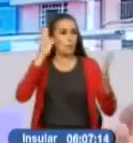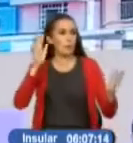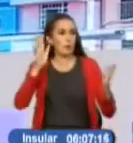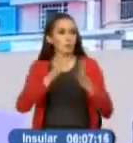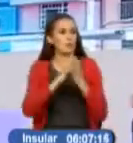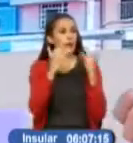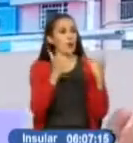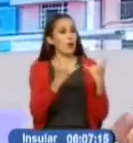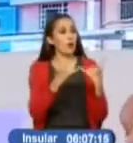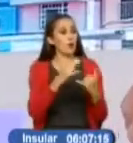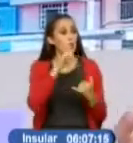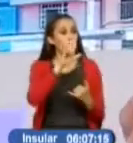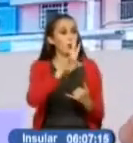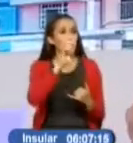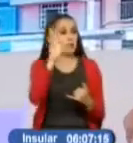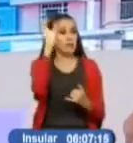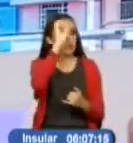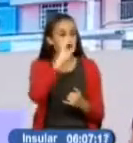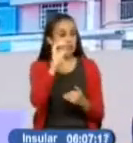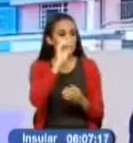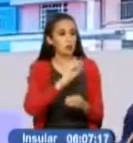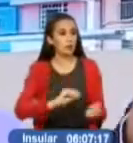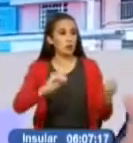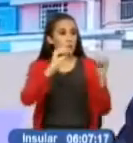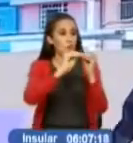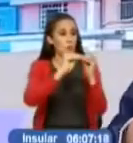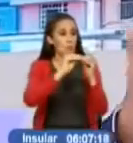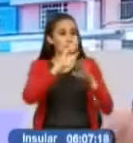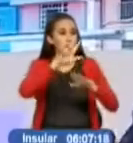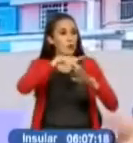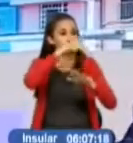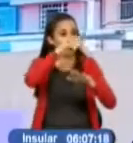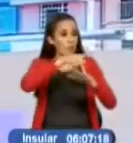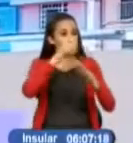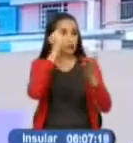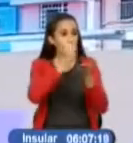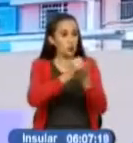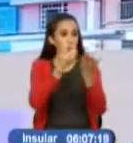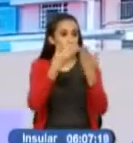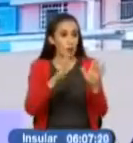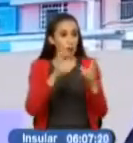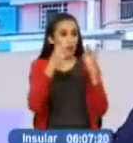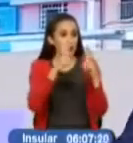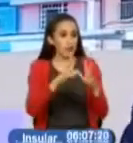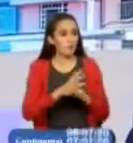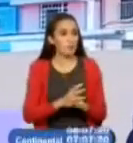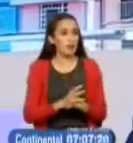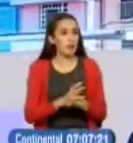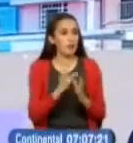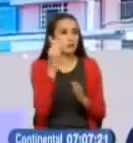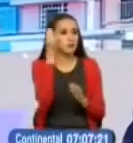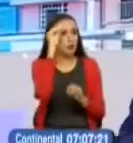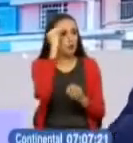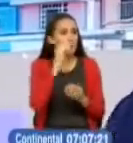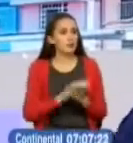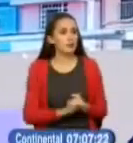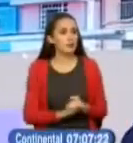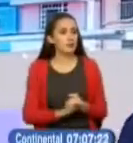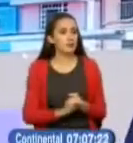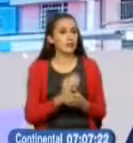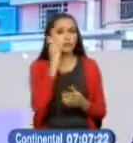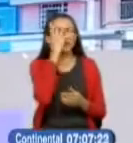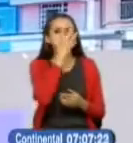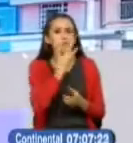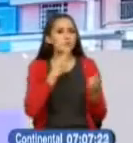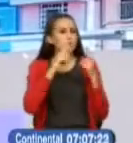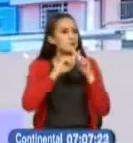casi 32% más de carreras y de cupos en esas carreras para los chicos. Esto es muy importante. Pero además lo